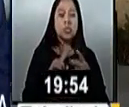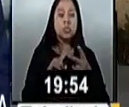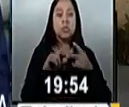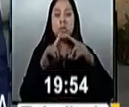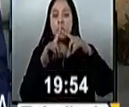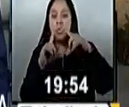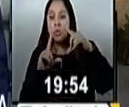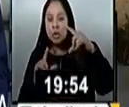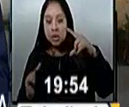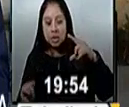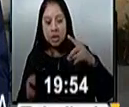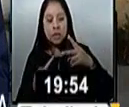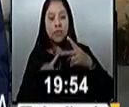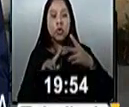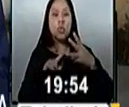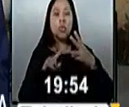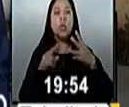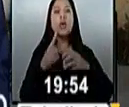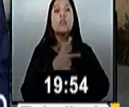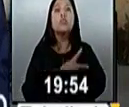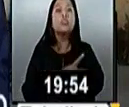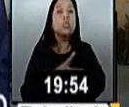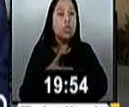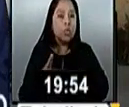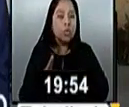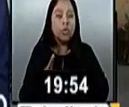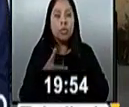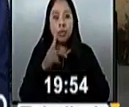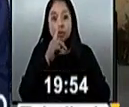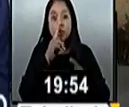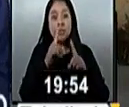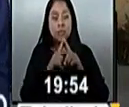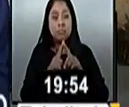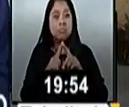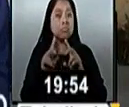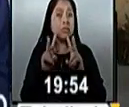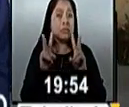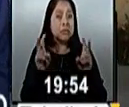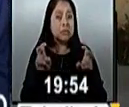histórico y repito en lo afectivo